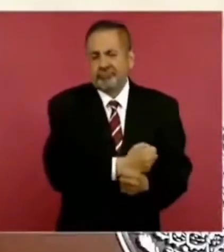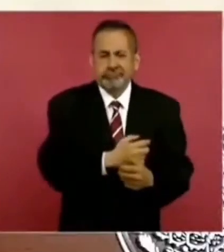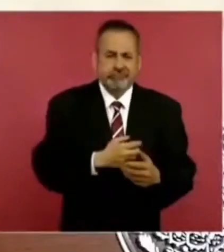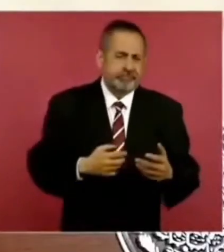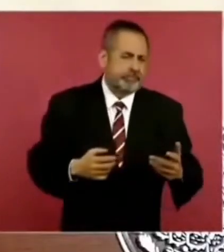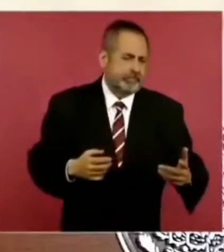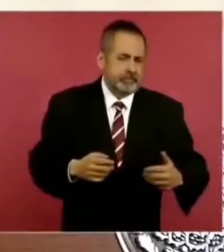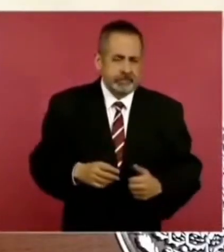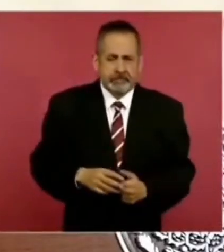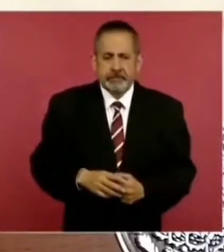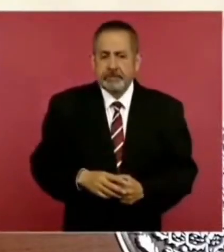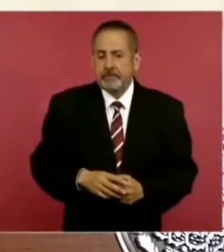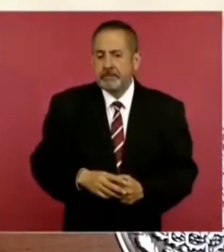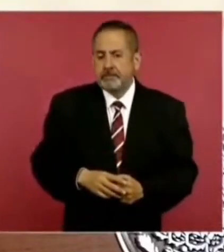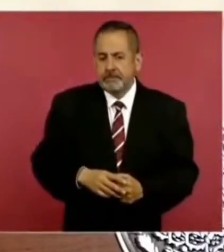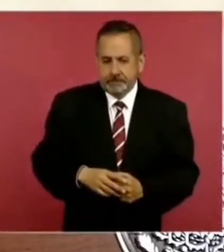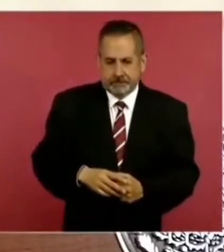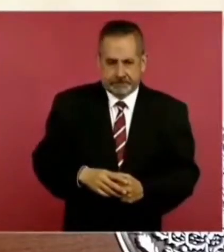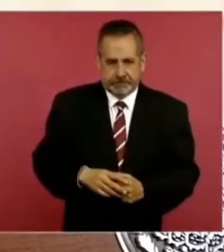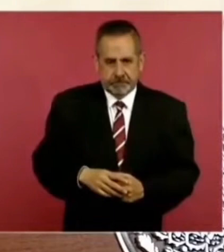de